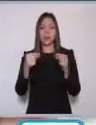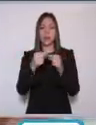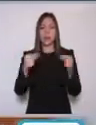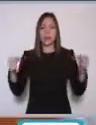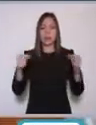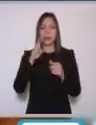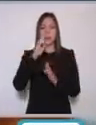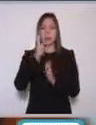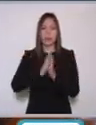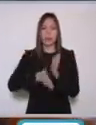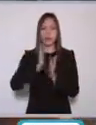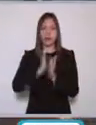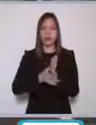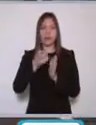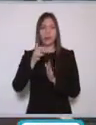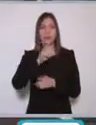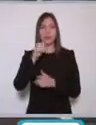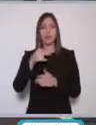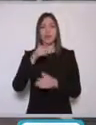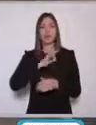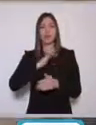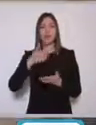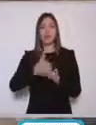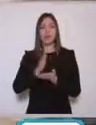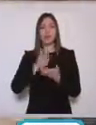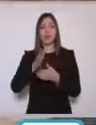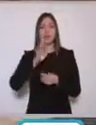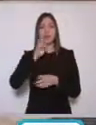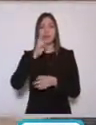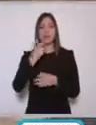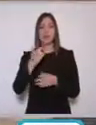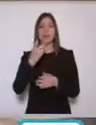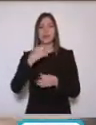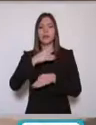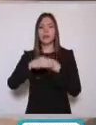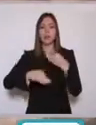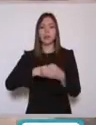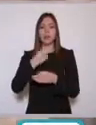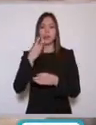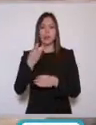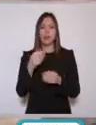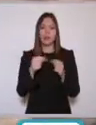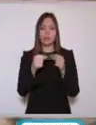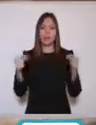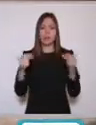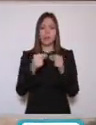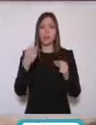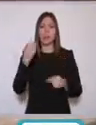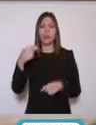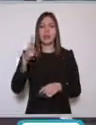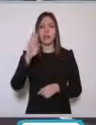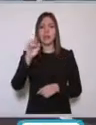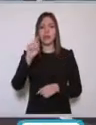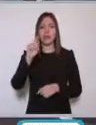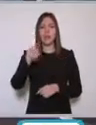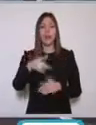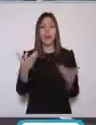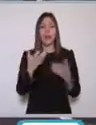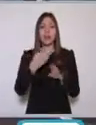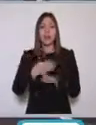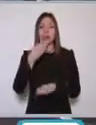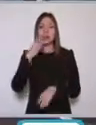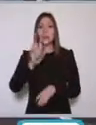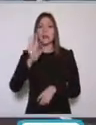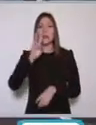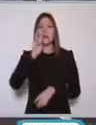De aquí lo único que voy a hacer va a ser cortar, cortar y cortar. ¡Ay, qué bonito! Y estos son los Chef, lo bastones. haces también, que parece fácil, pero a la hora